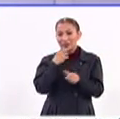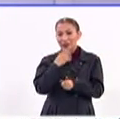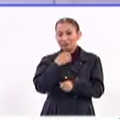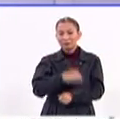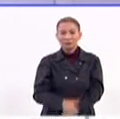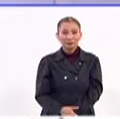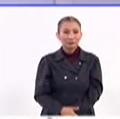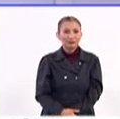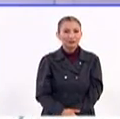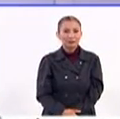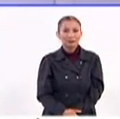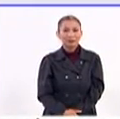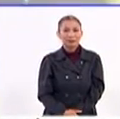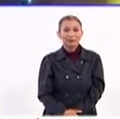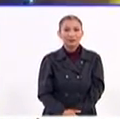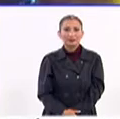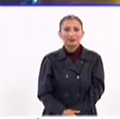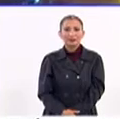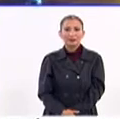Tepic.